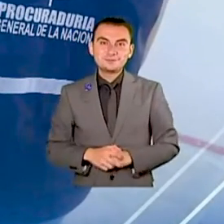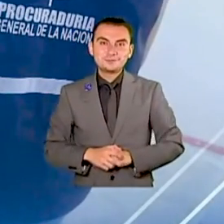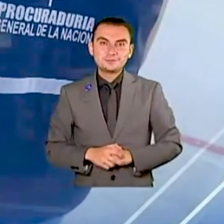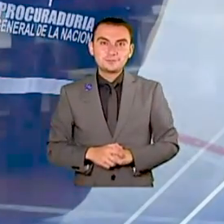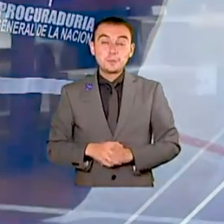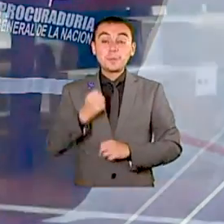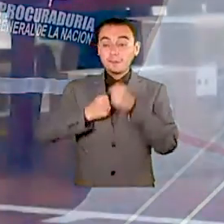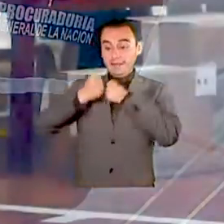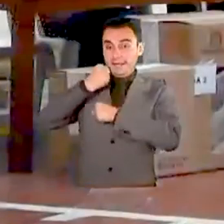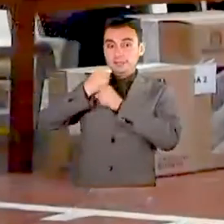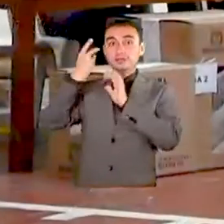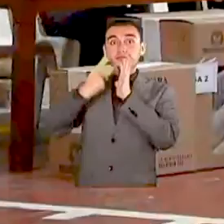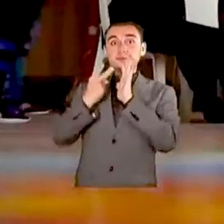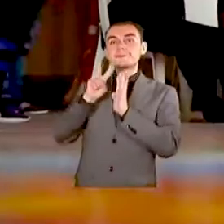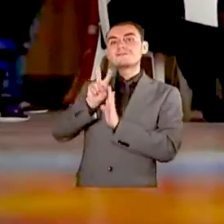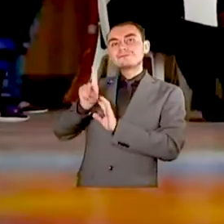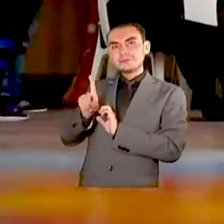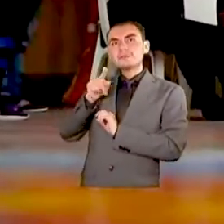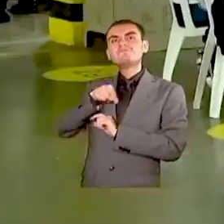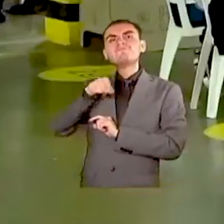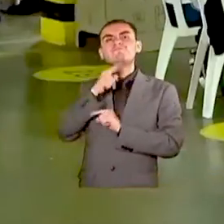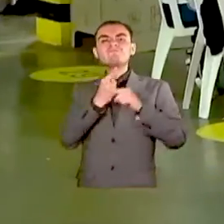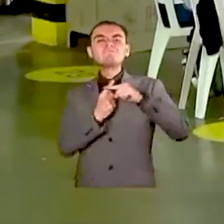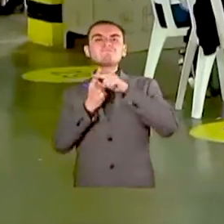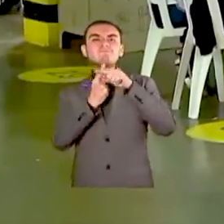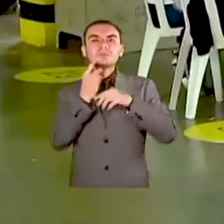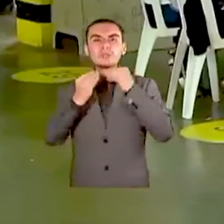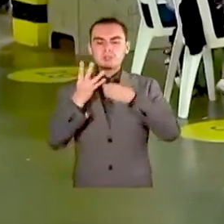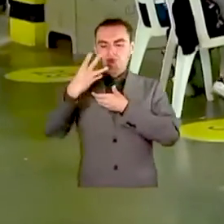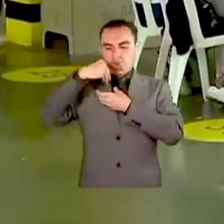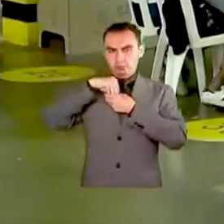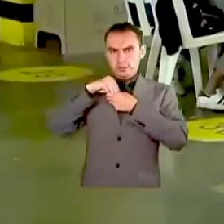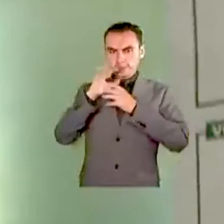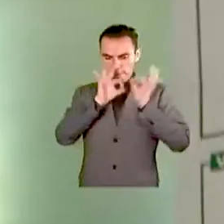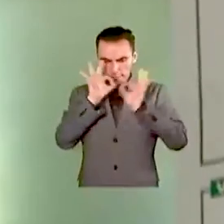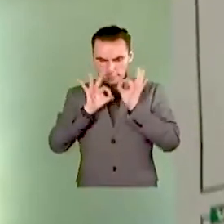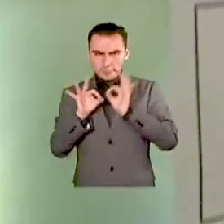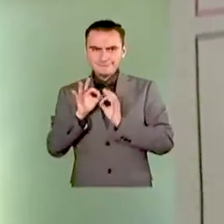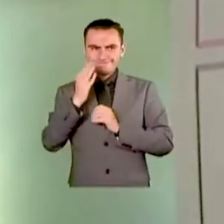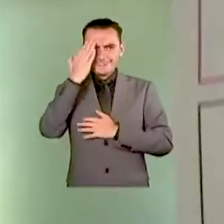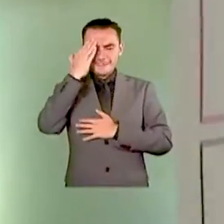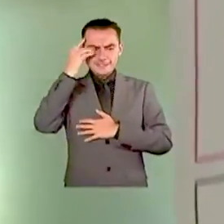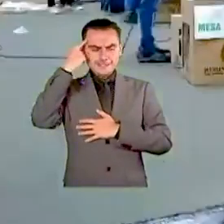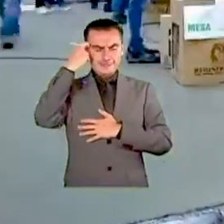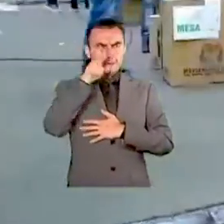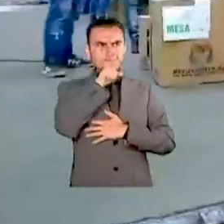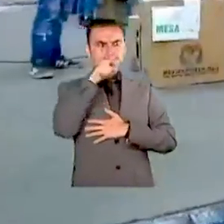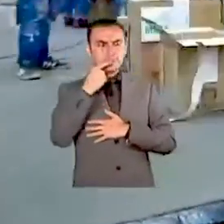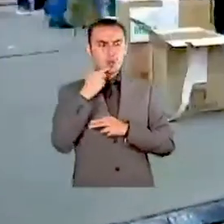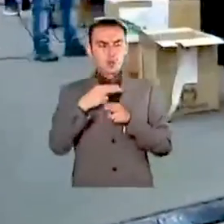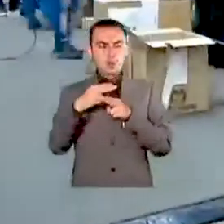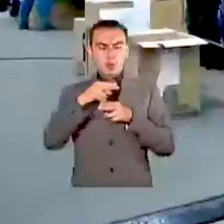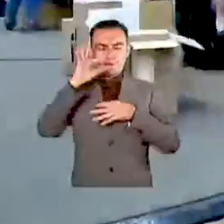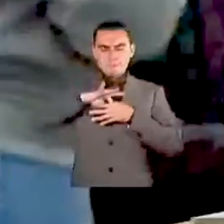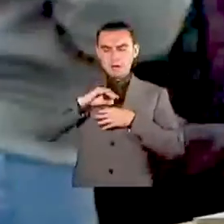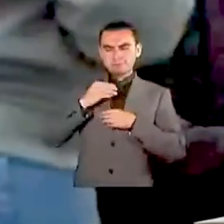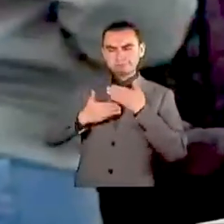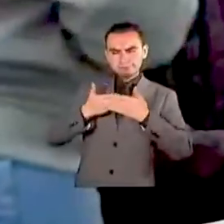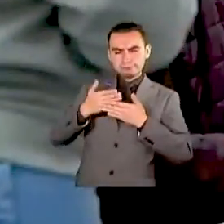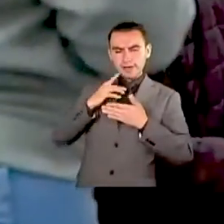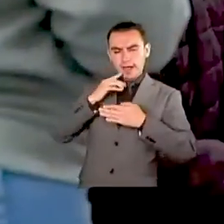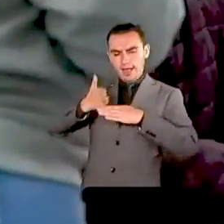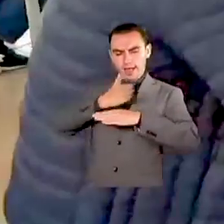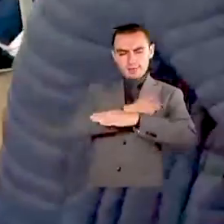el 2021, la Procuraduría reorganizó su estructura interna para responder al desafío que imponían los procesos electorales previstos.